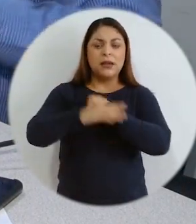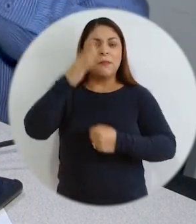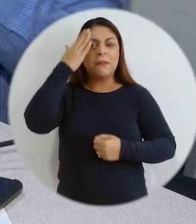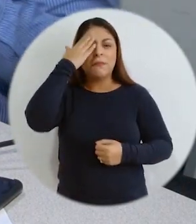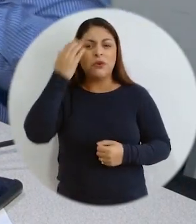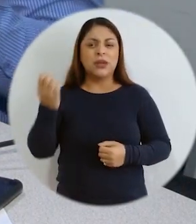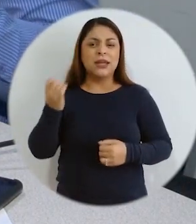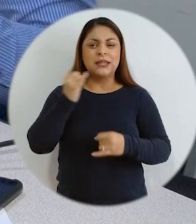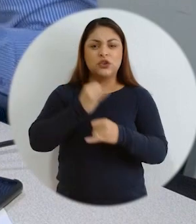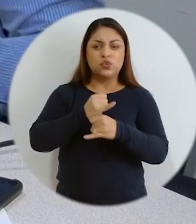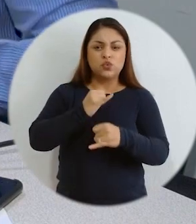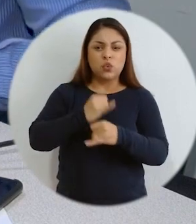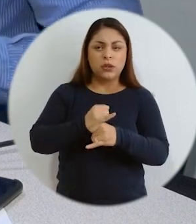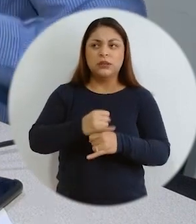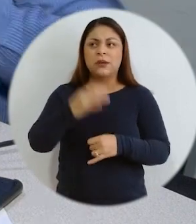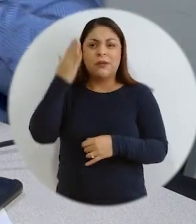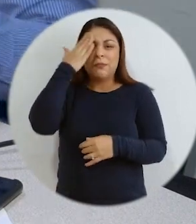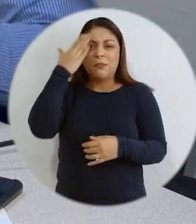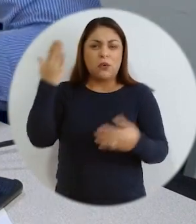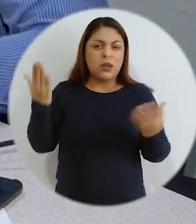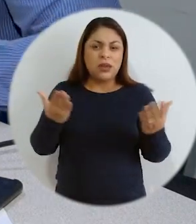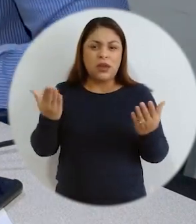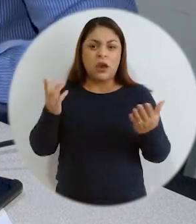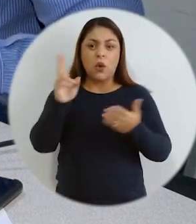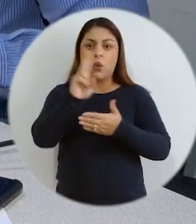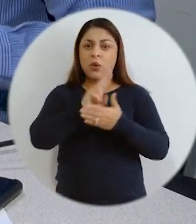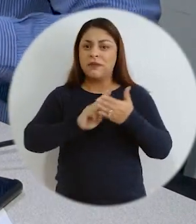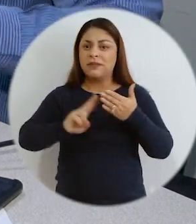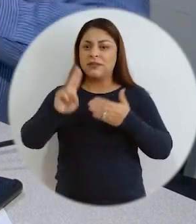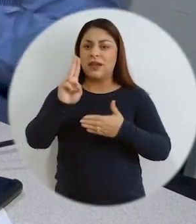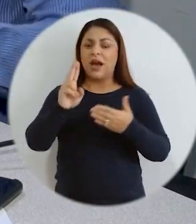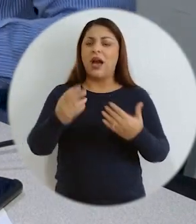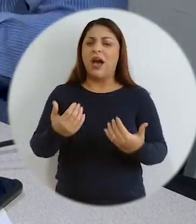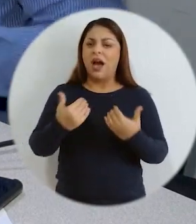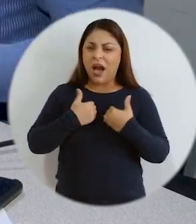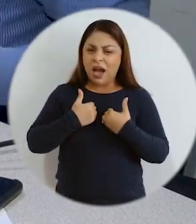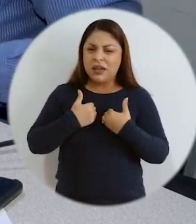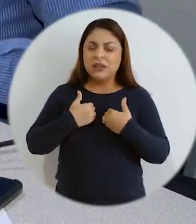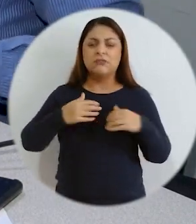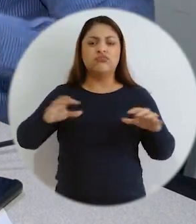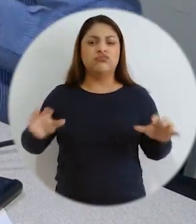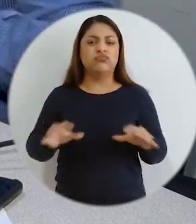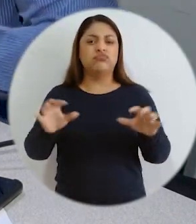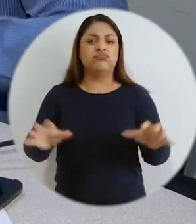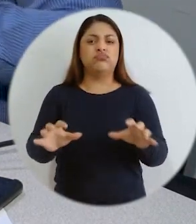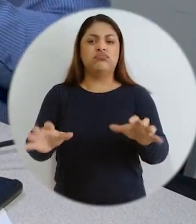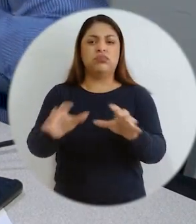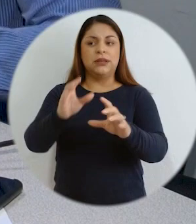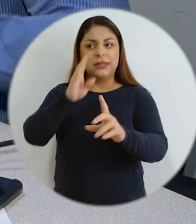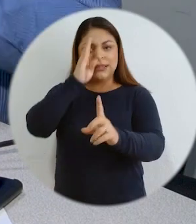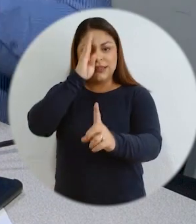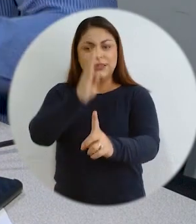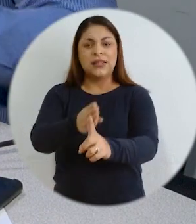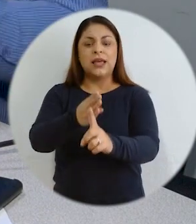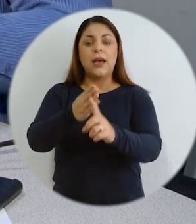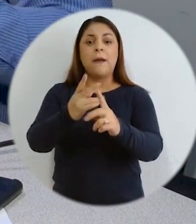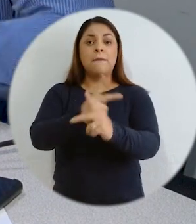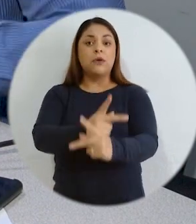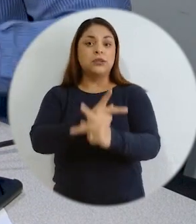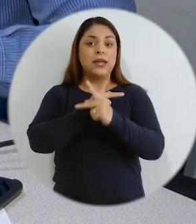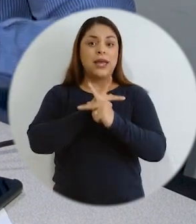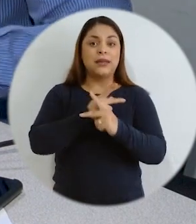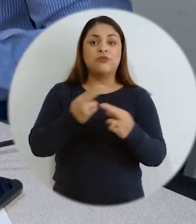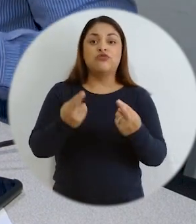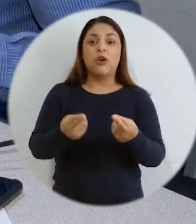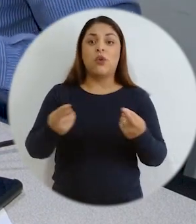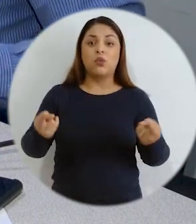países, por qué las instituciones, por qué las universidades tenemos, y los ciudadanos como tal, tenemos que involucrarnos activa y